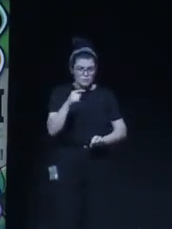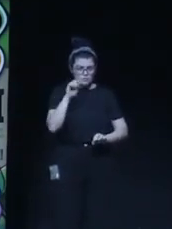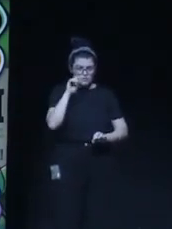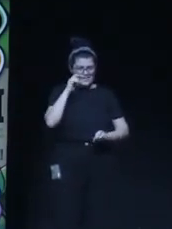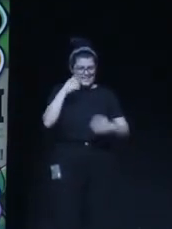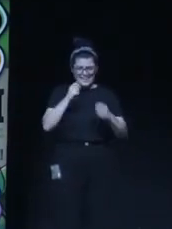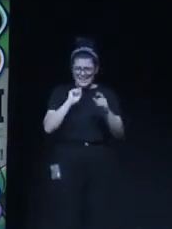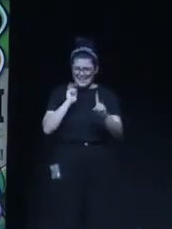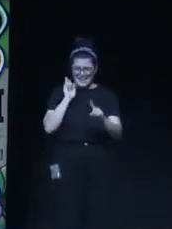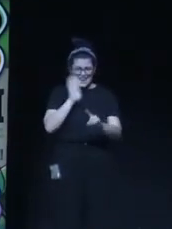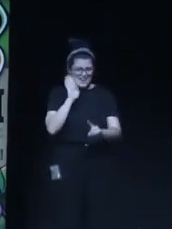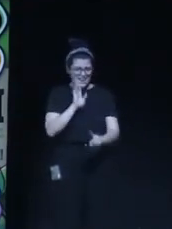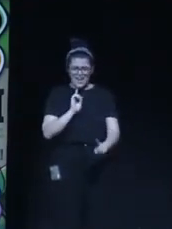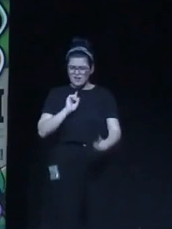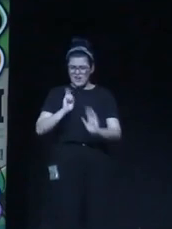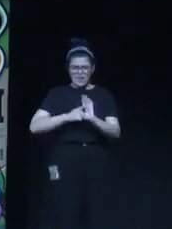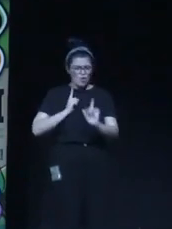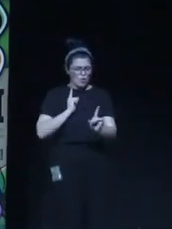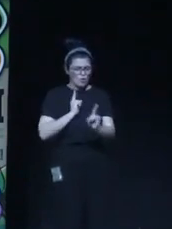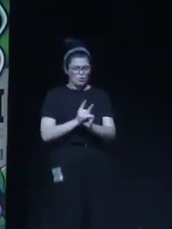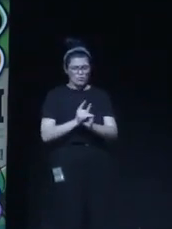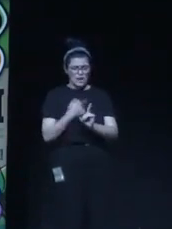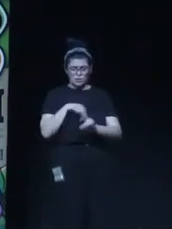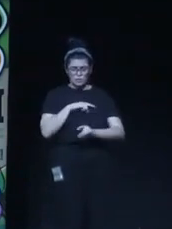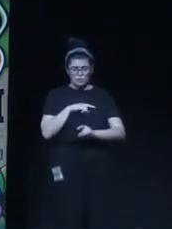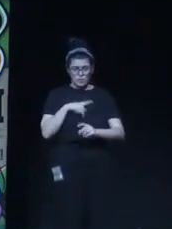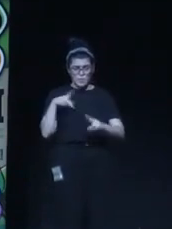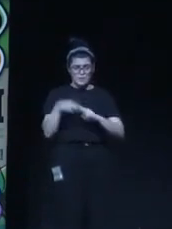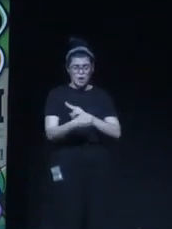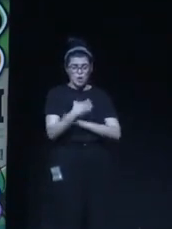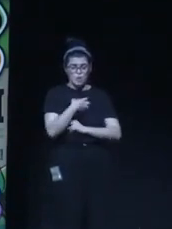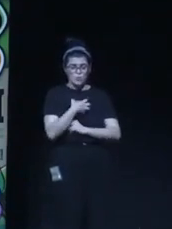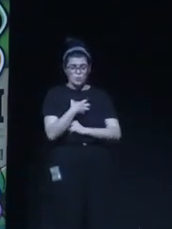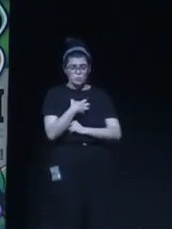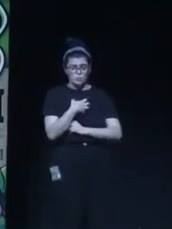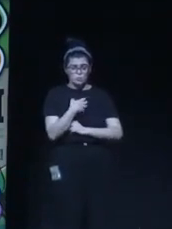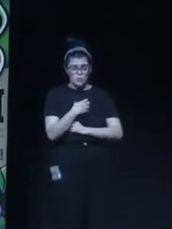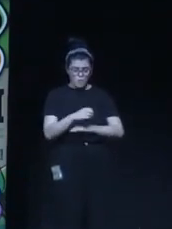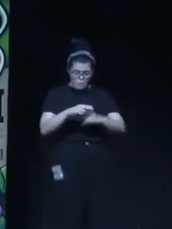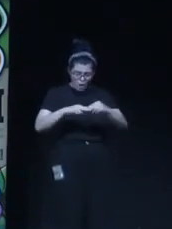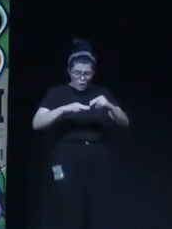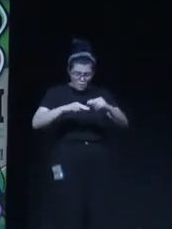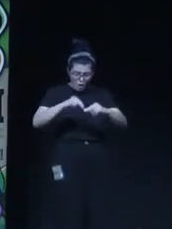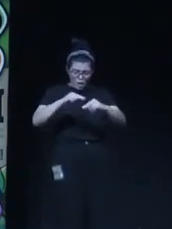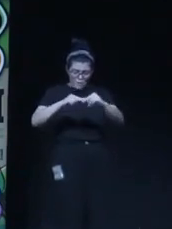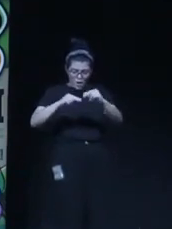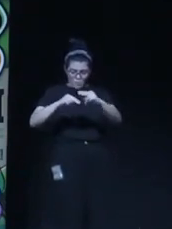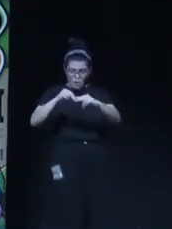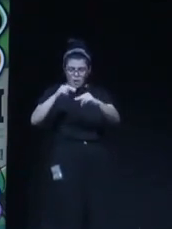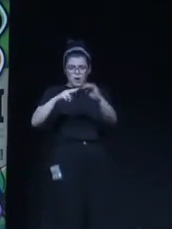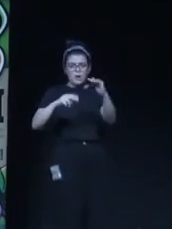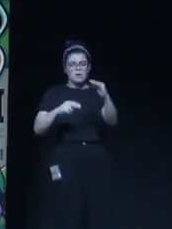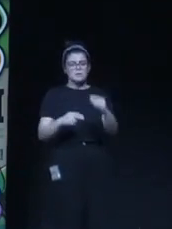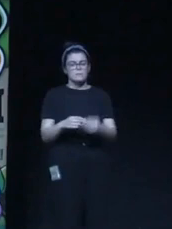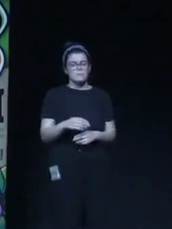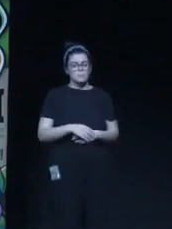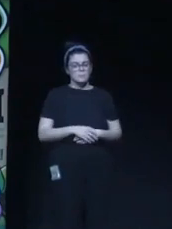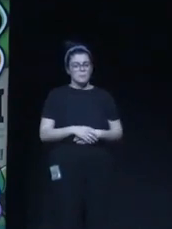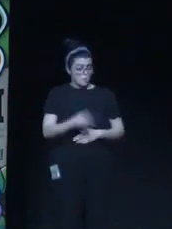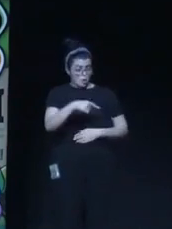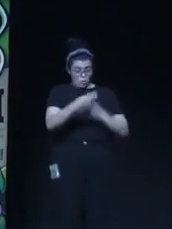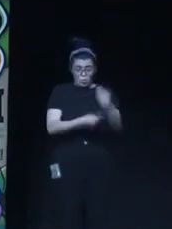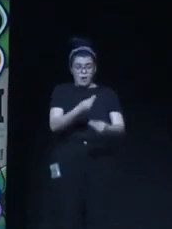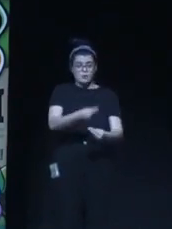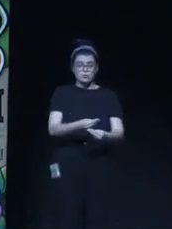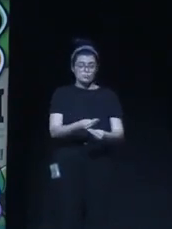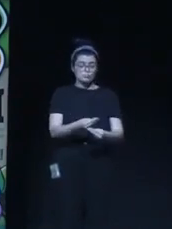Teníamos todo en la mano, nunca lo hemos podido. Y no pudimos evitar que se pusiera. Porque por poder lo han hecho.